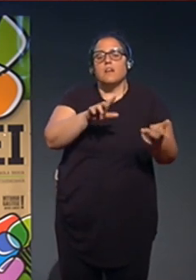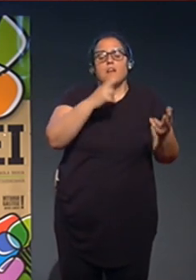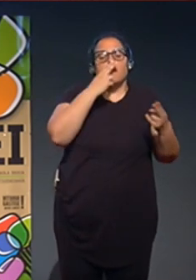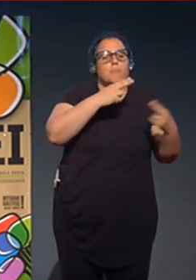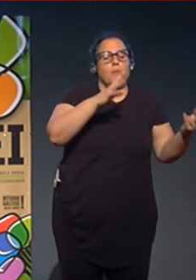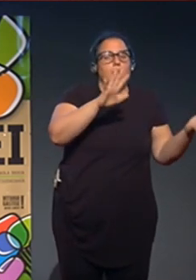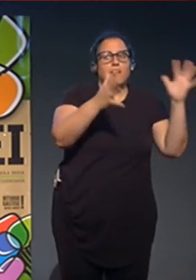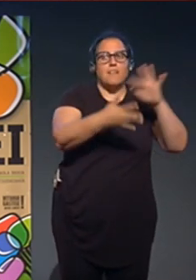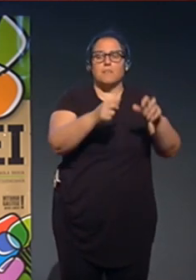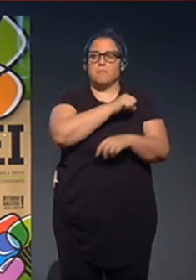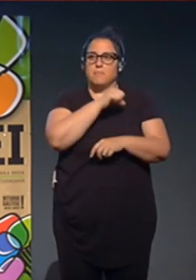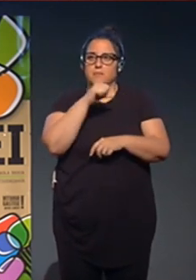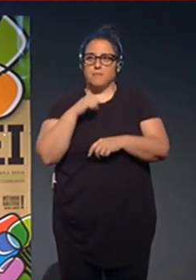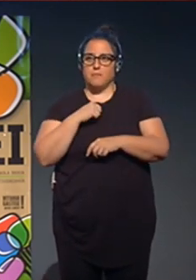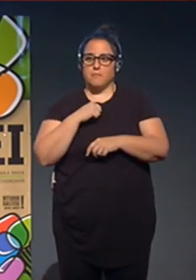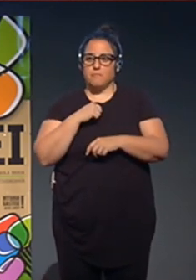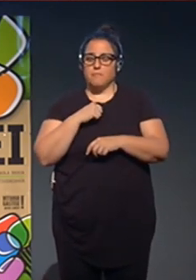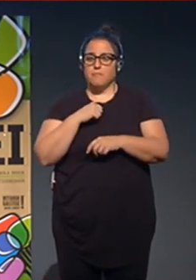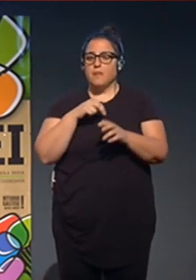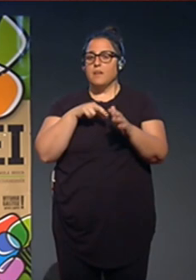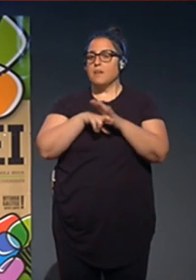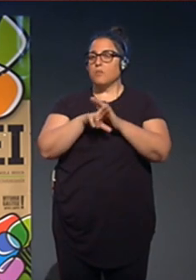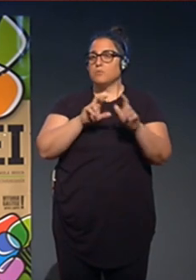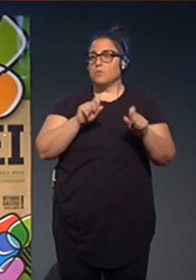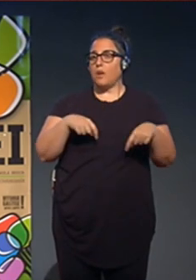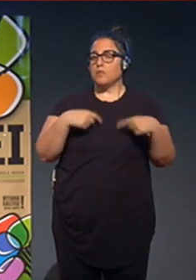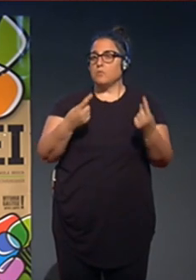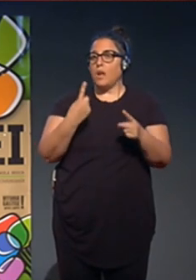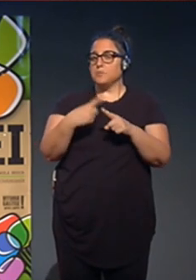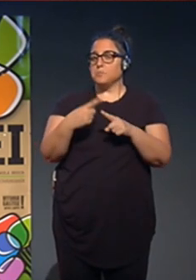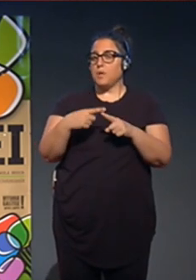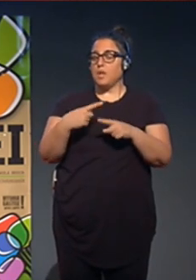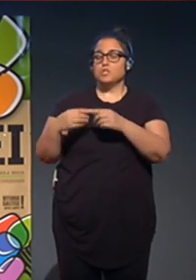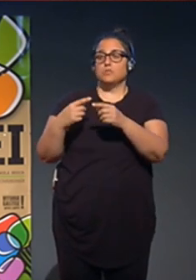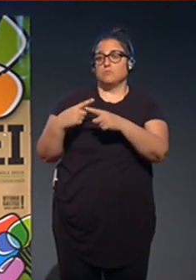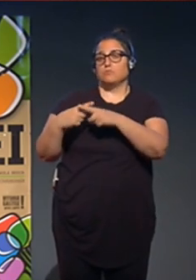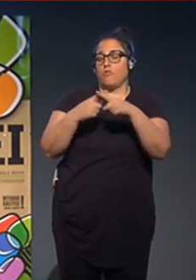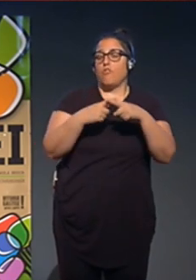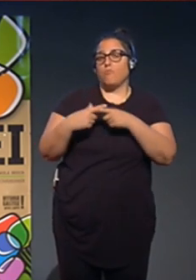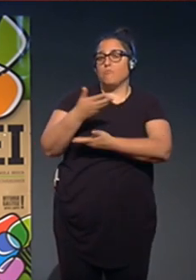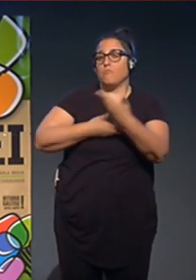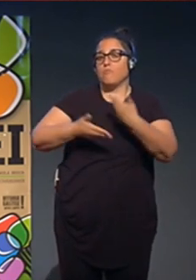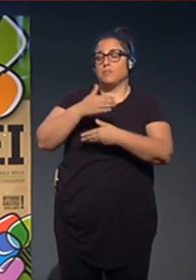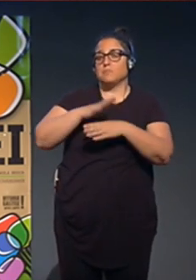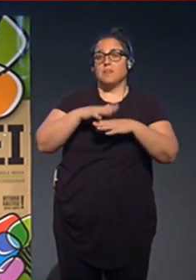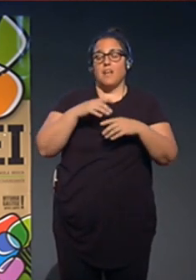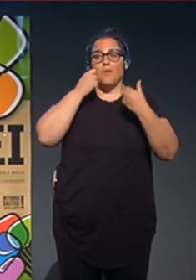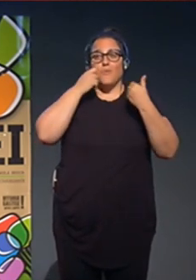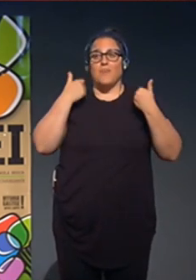privatización de esos bienes comunes de la humanidad hasta ahora lleva necesariamente a la